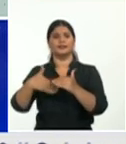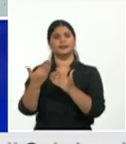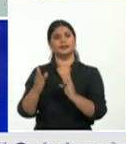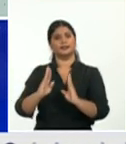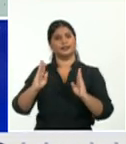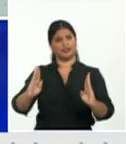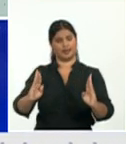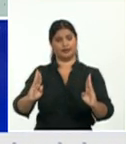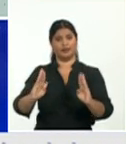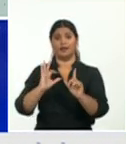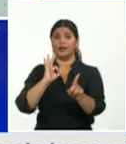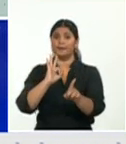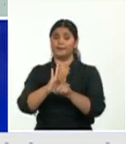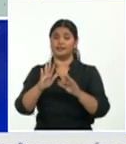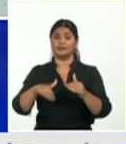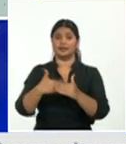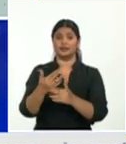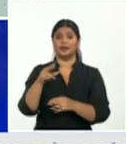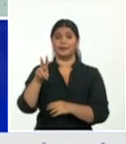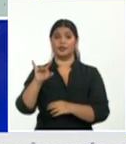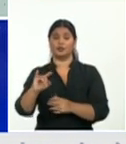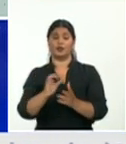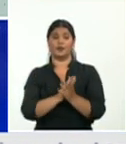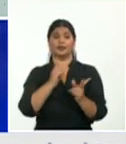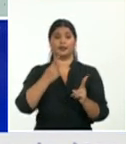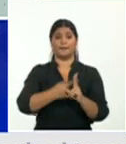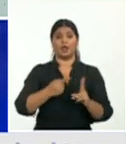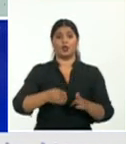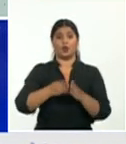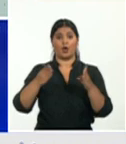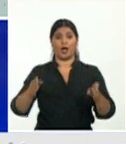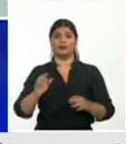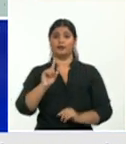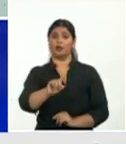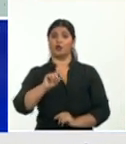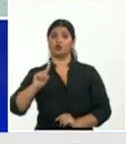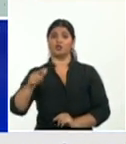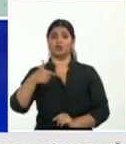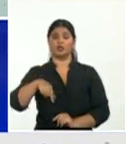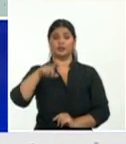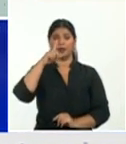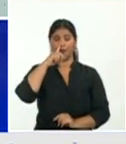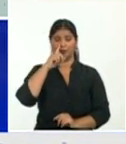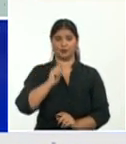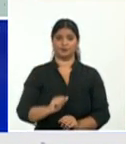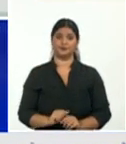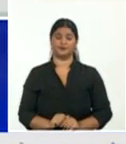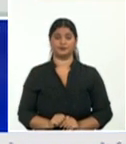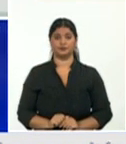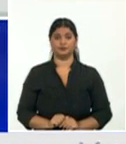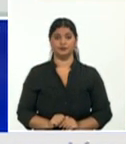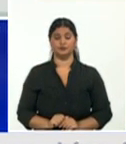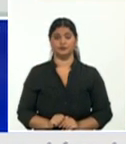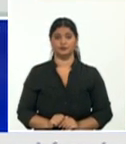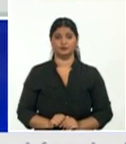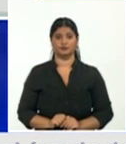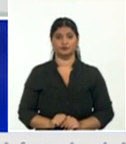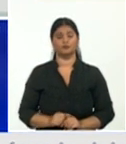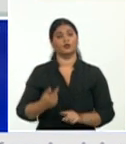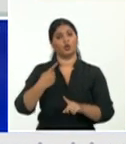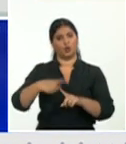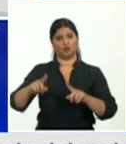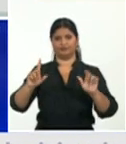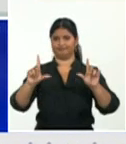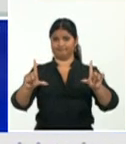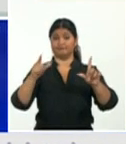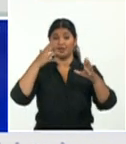del 29 de mayo y hasta el 11 de junio. Y resulta interesante ver de estas